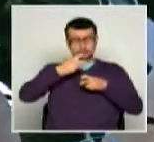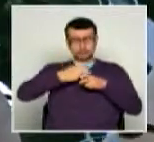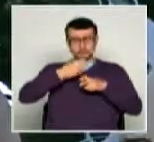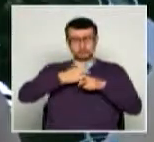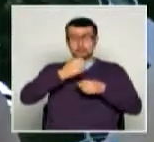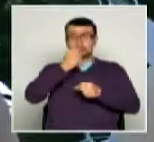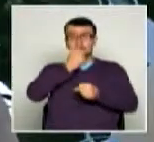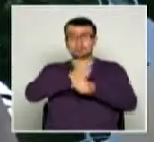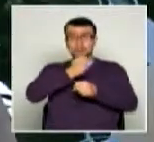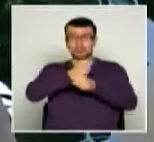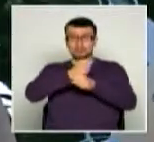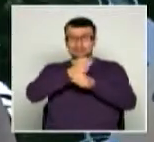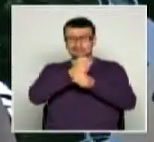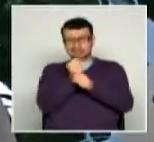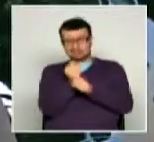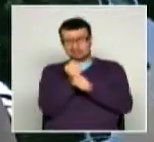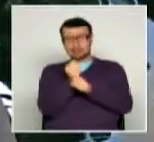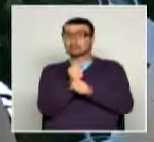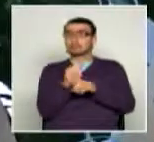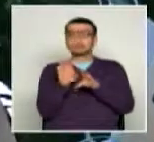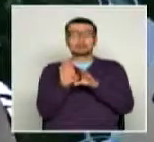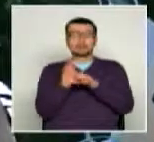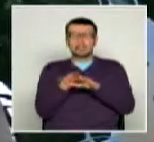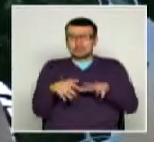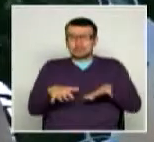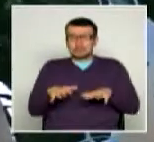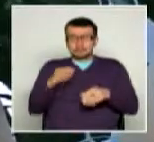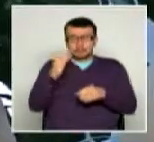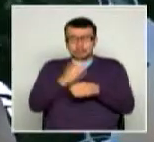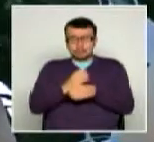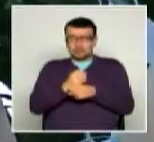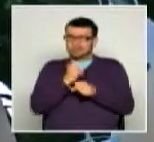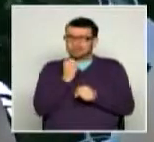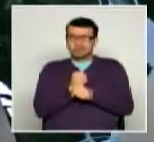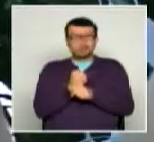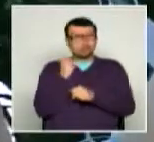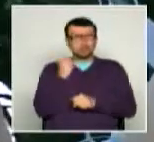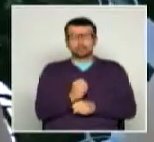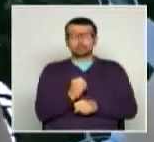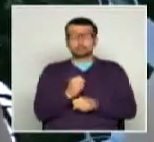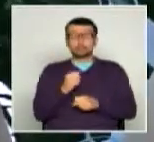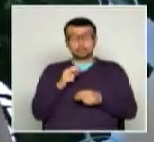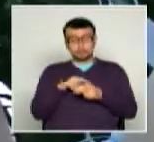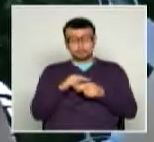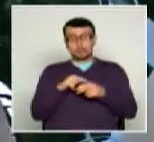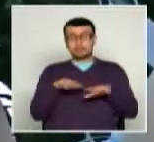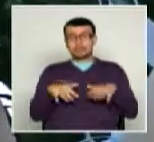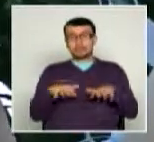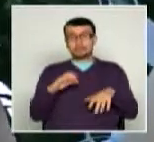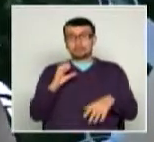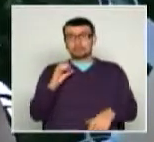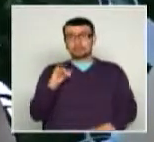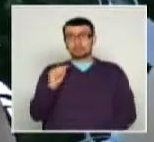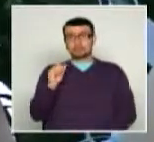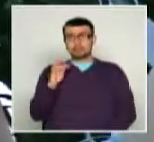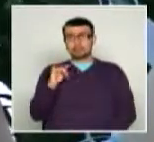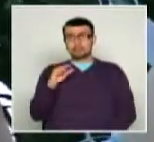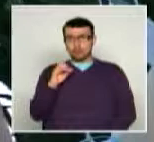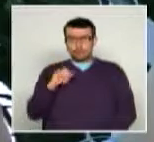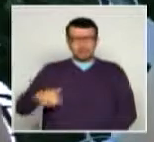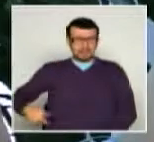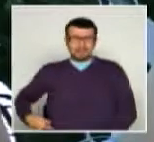disminuyen y generan lo que se llama un pinzamiento del nervio ciático. Cuando hay un pinzamiento del nervio ciático, entonces el dolor se irradia a nivel